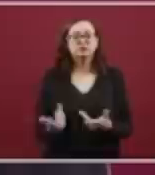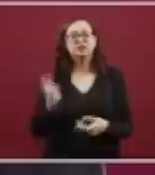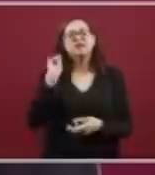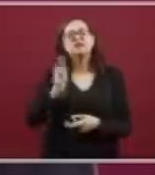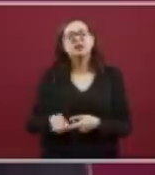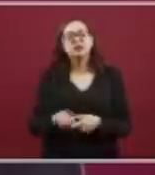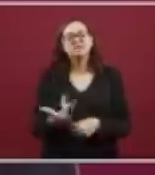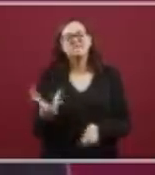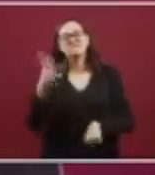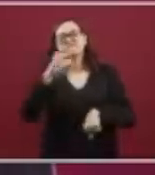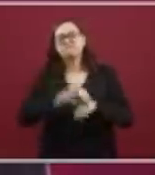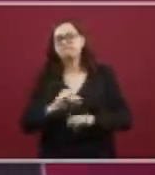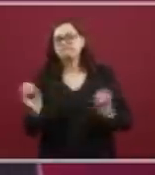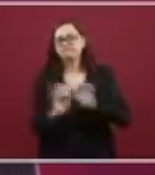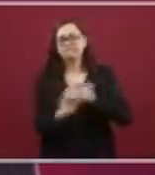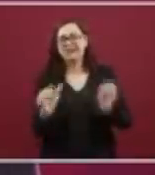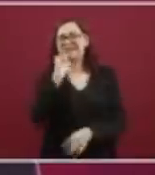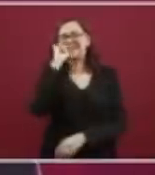En eso